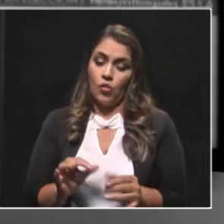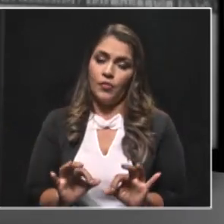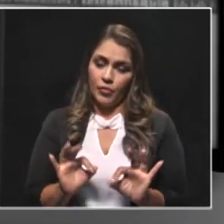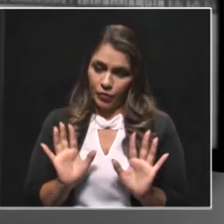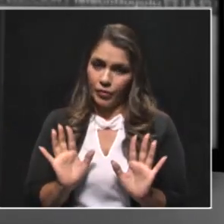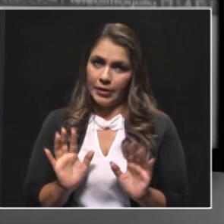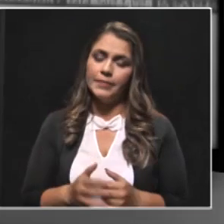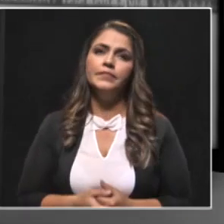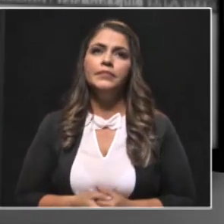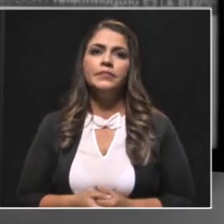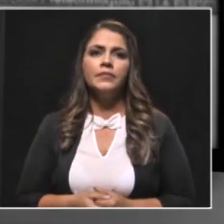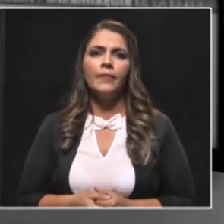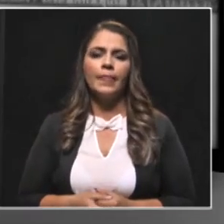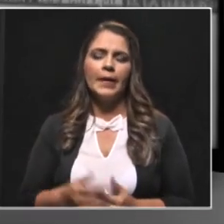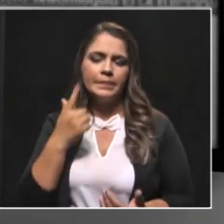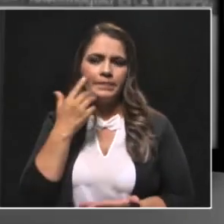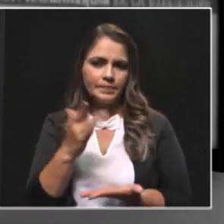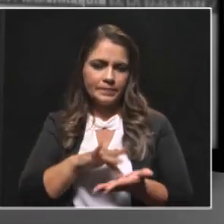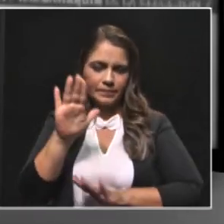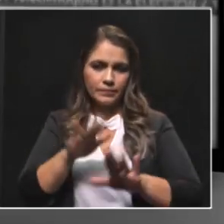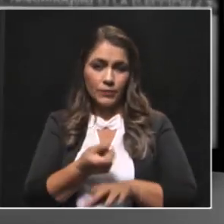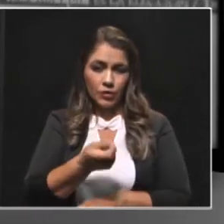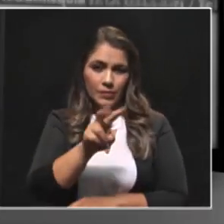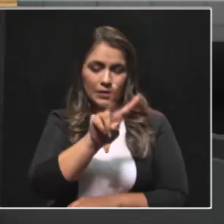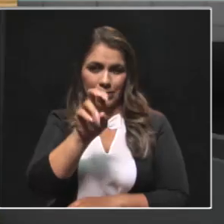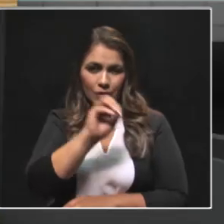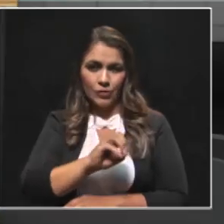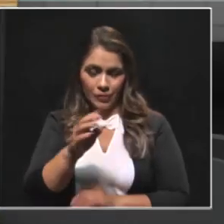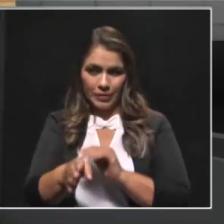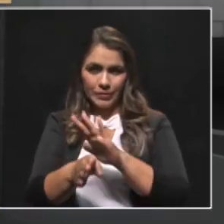de inscribirnos cerca y de poder participar el 27 de octubre. Ya regresamos con ustedes.